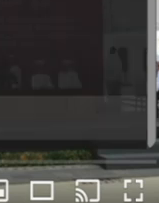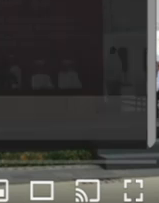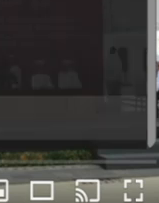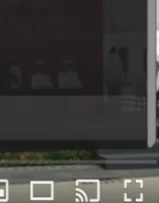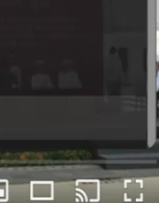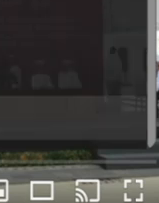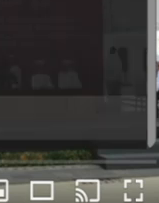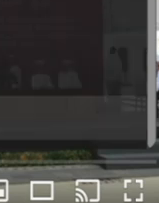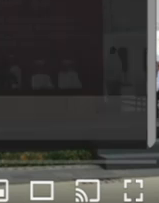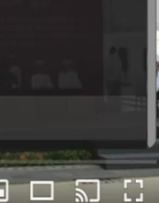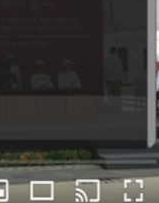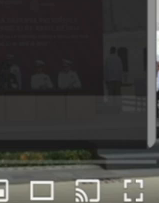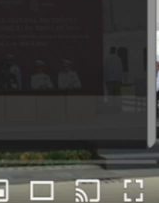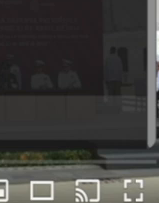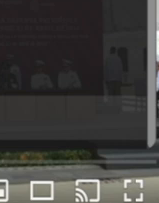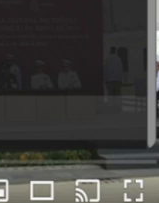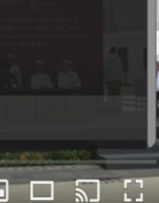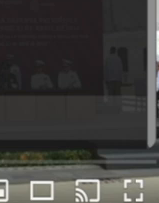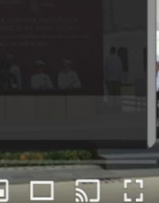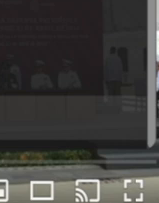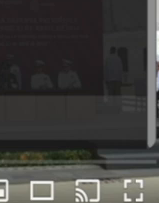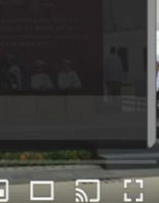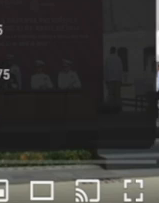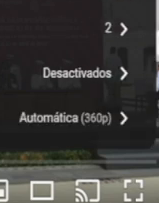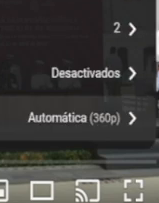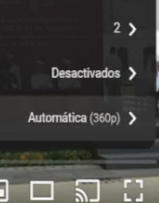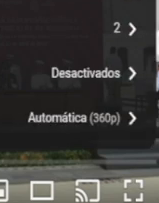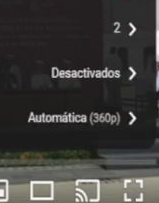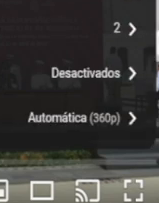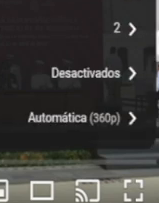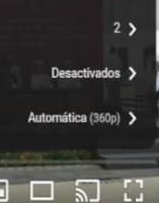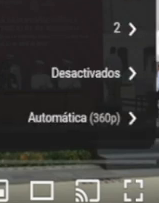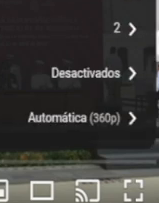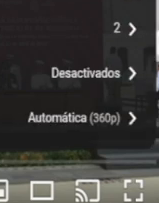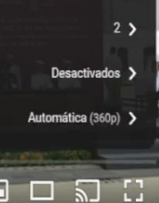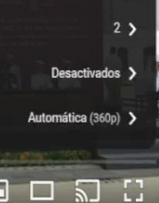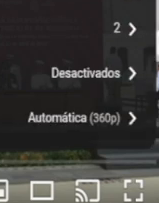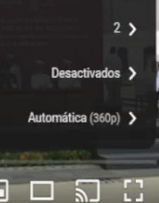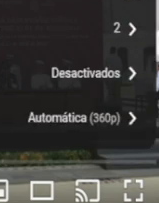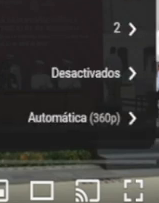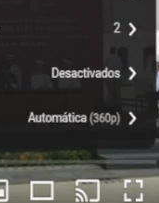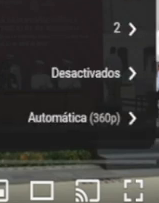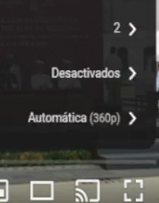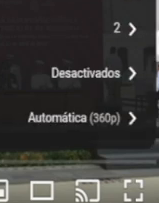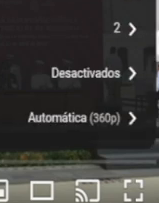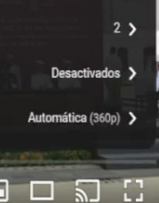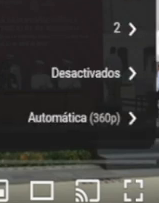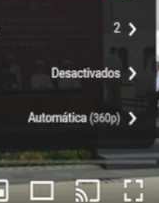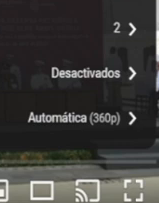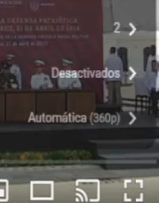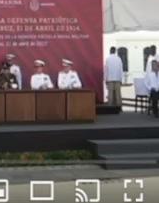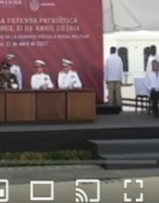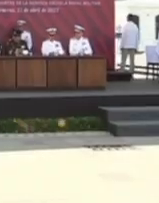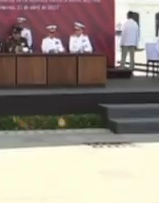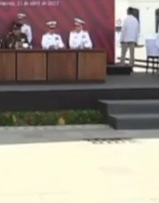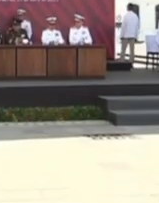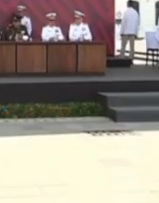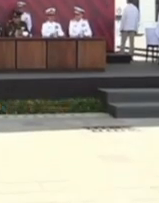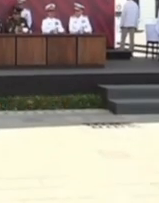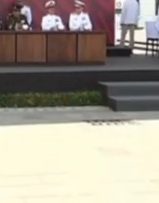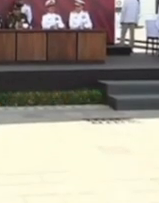llenarse los pulmones de más y más y más ellos no paran vamos a escuchar por último las palabras del presidente López Obrador